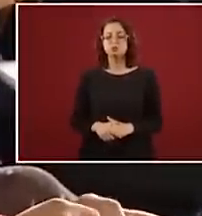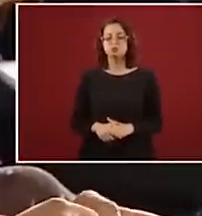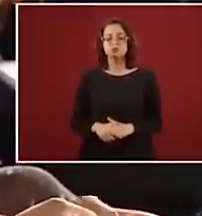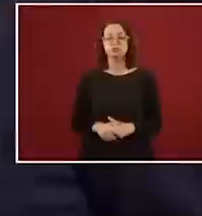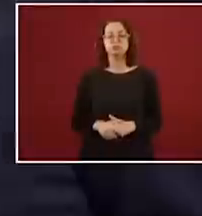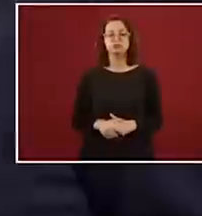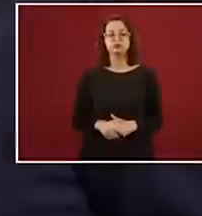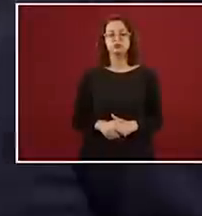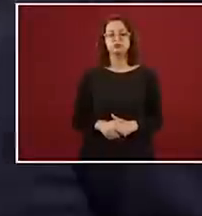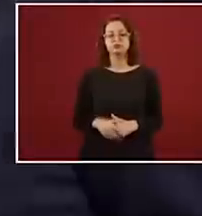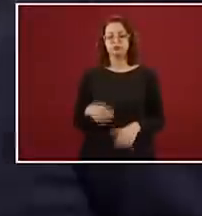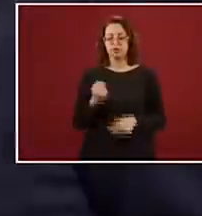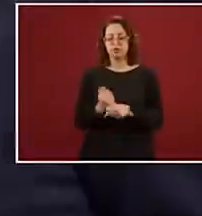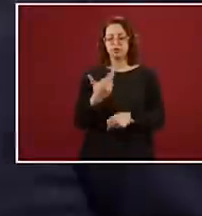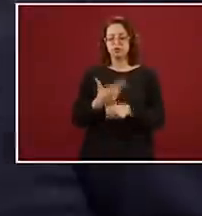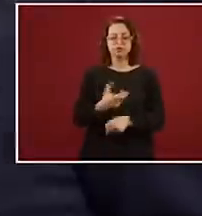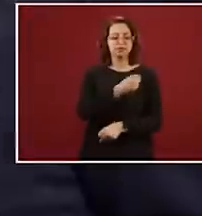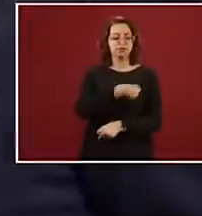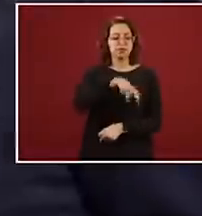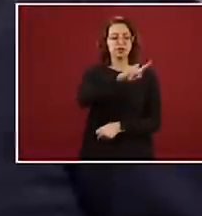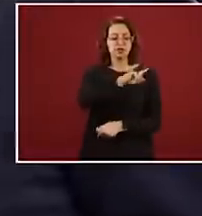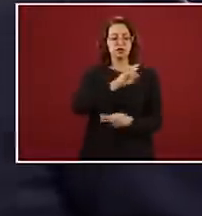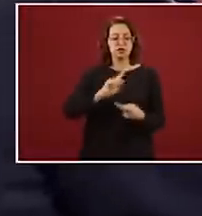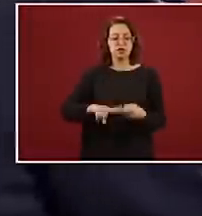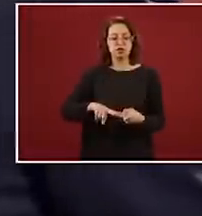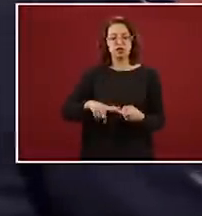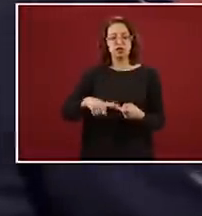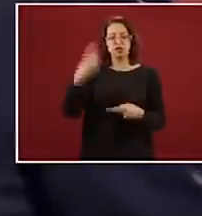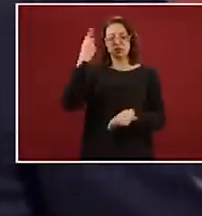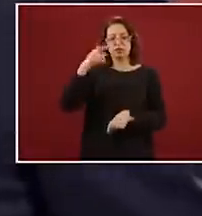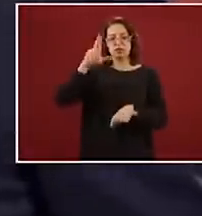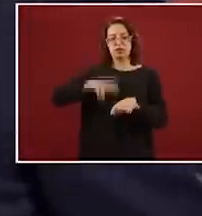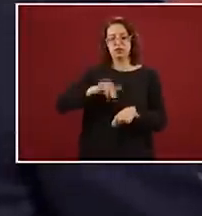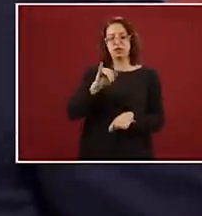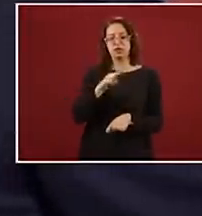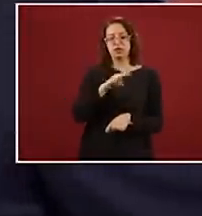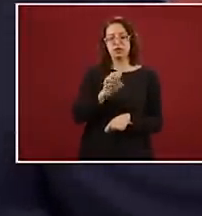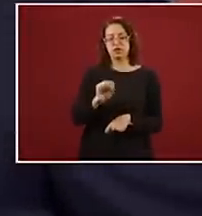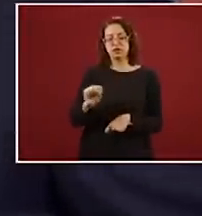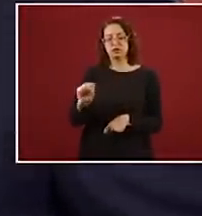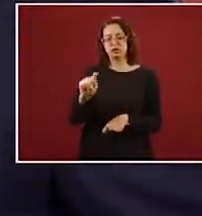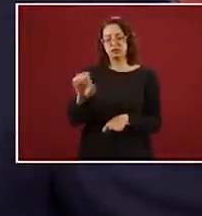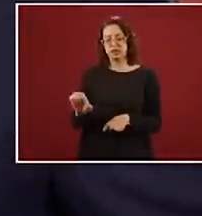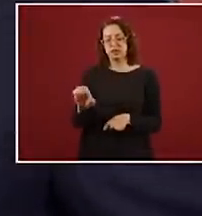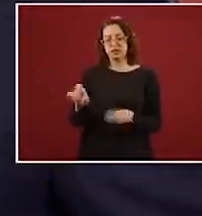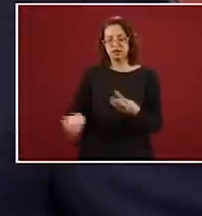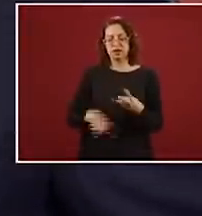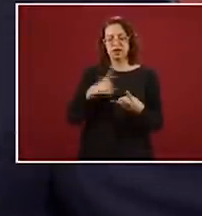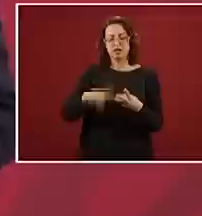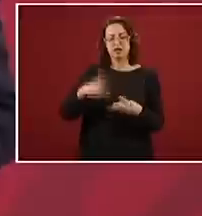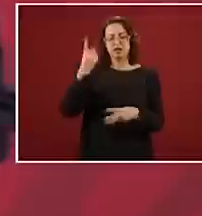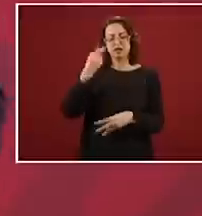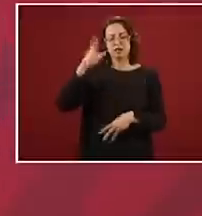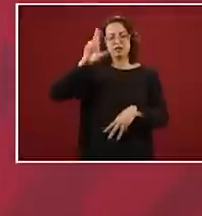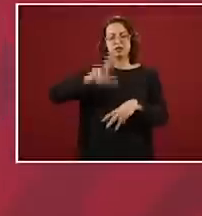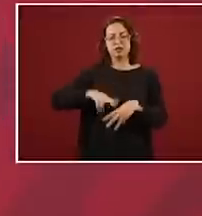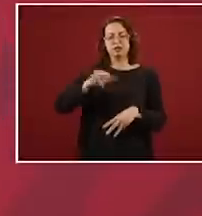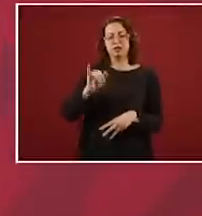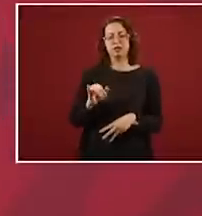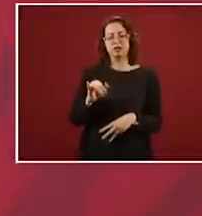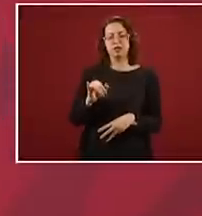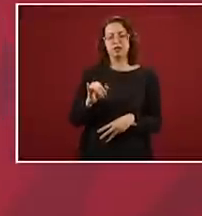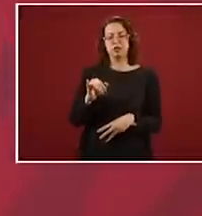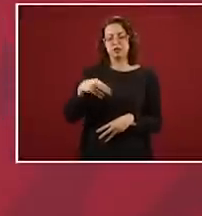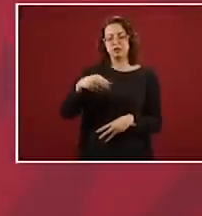el secretario de Salud, el director del Seguro, el del ISSSTE, el director del Instituto de la